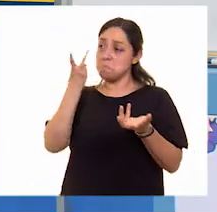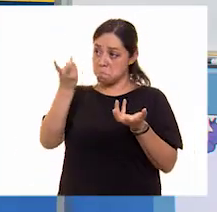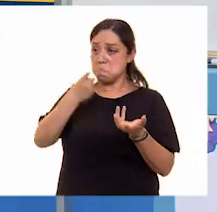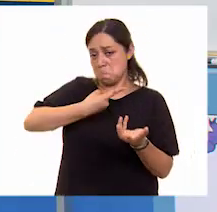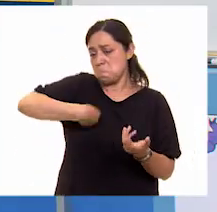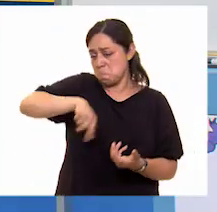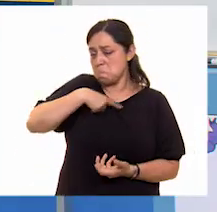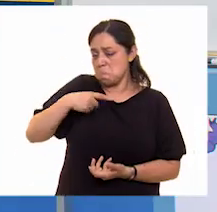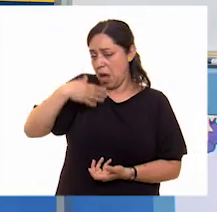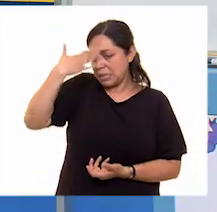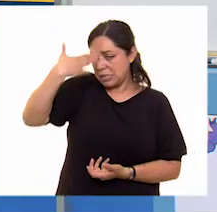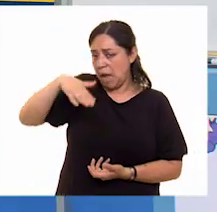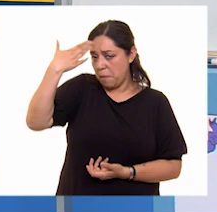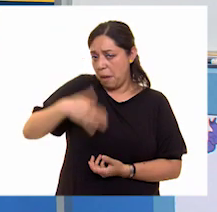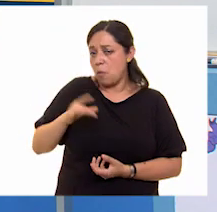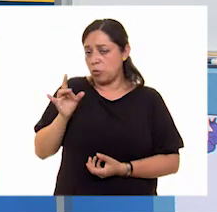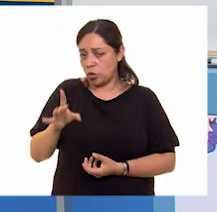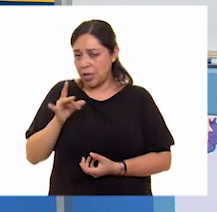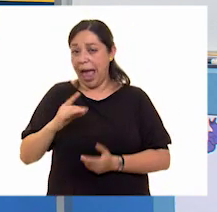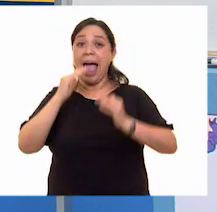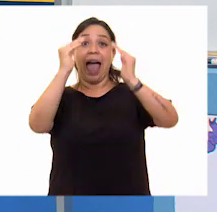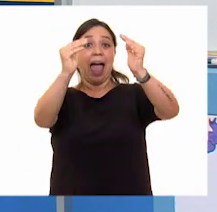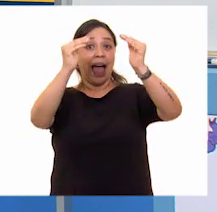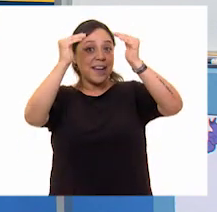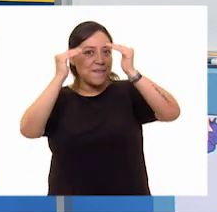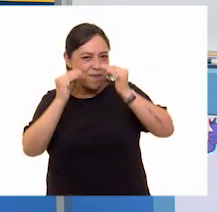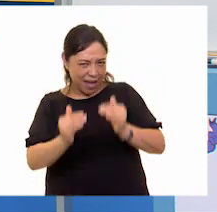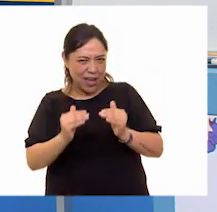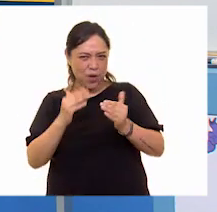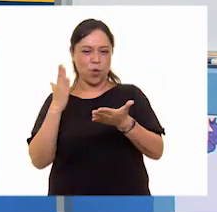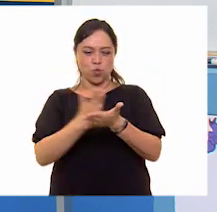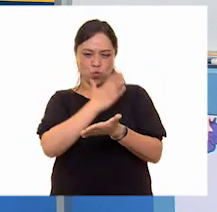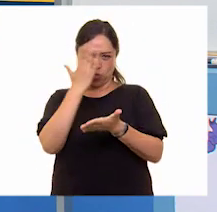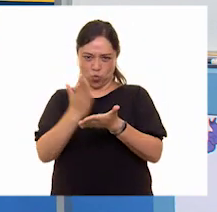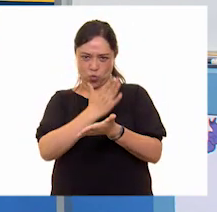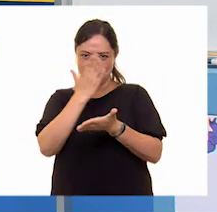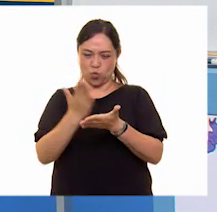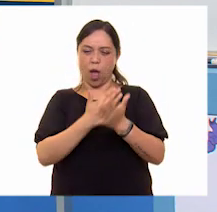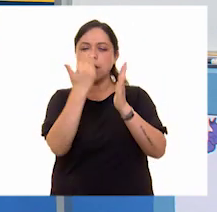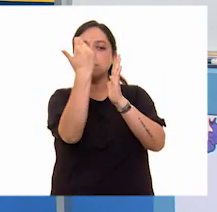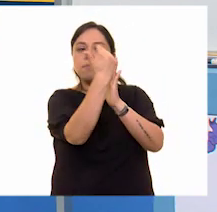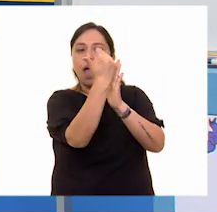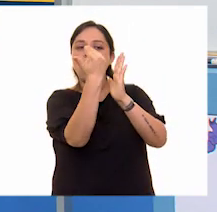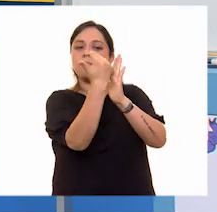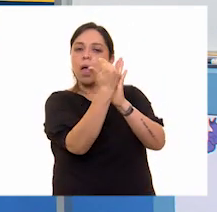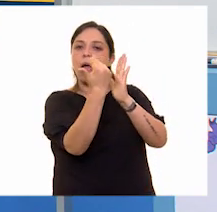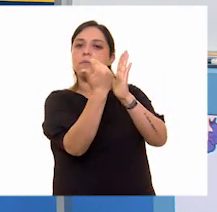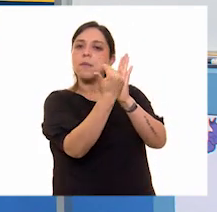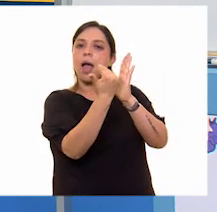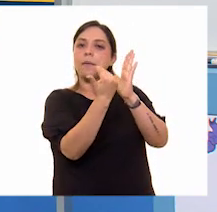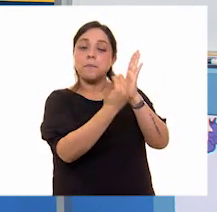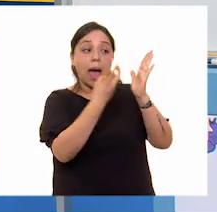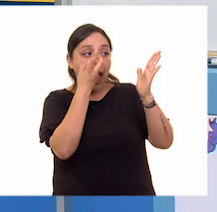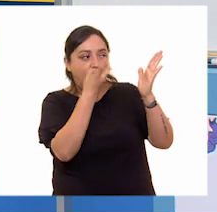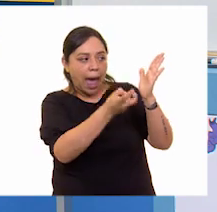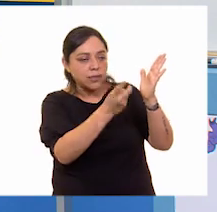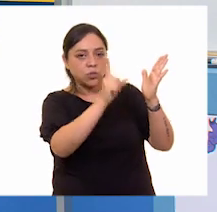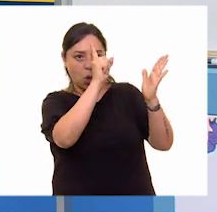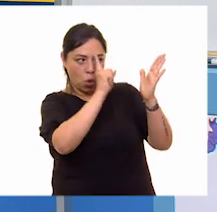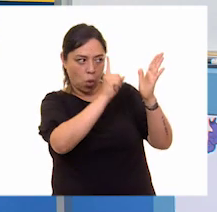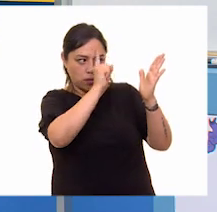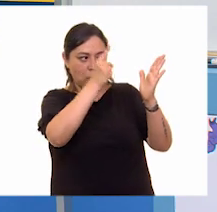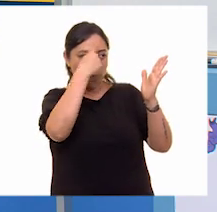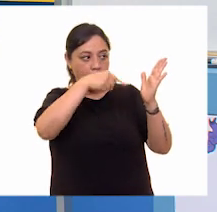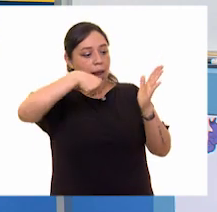Un poco más abajo, en la misma página del libro, tenemos una guía que nos va a servir para estructurar nuestro